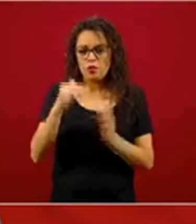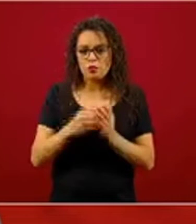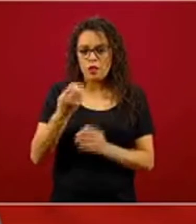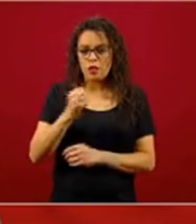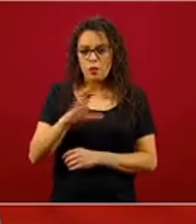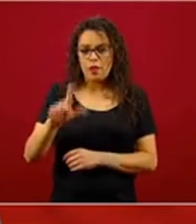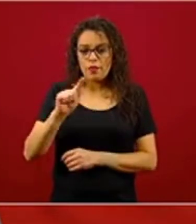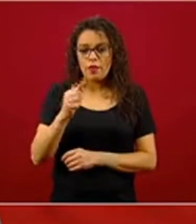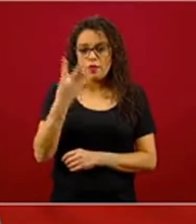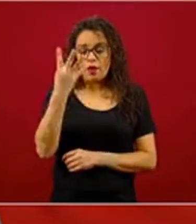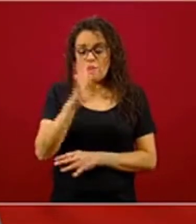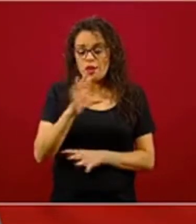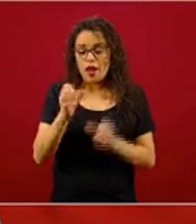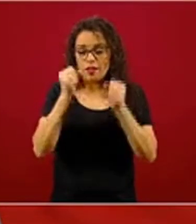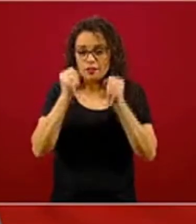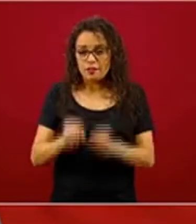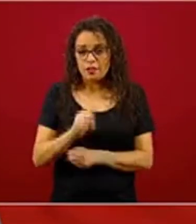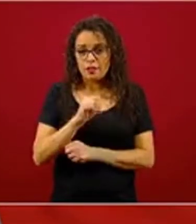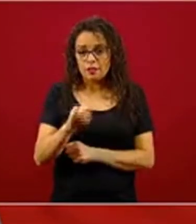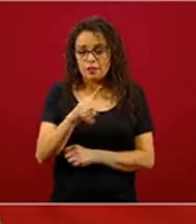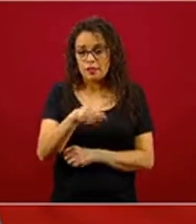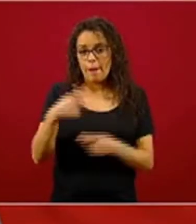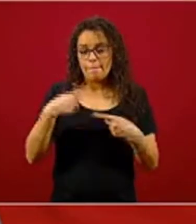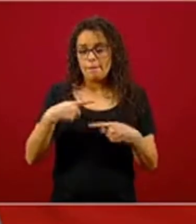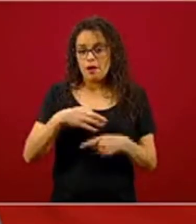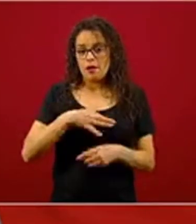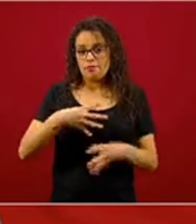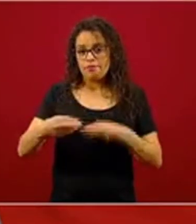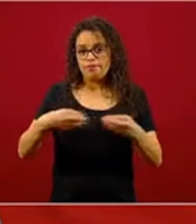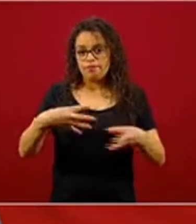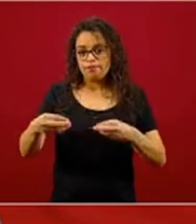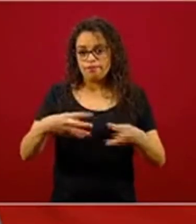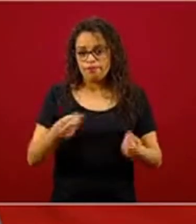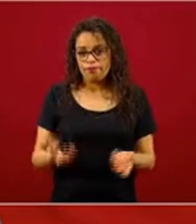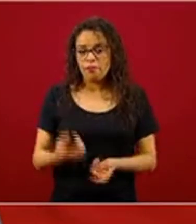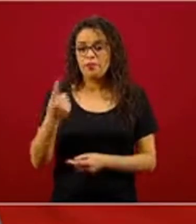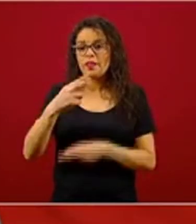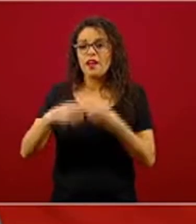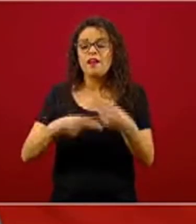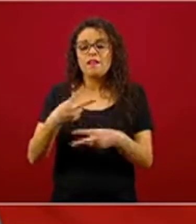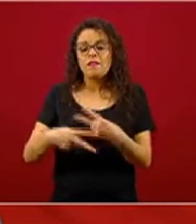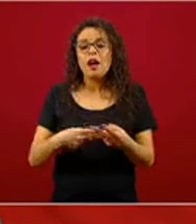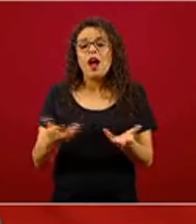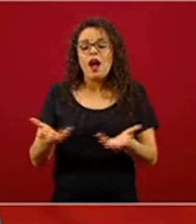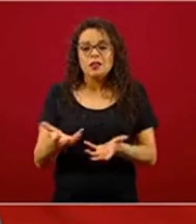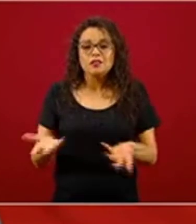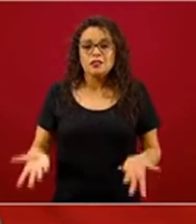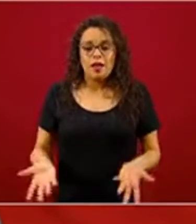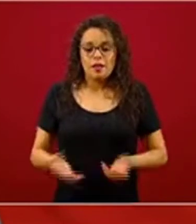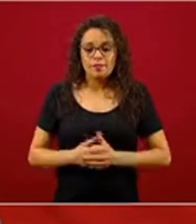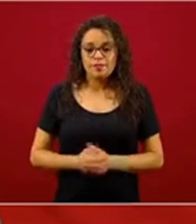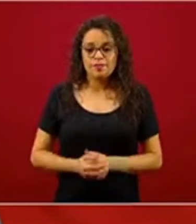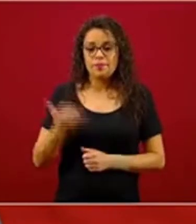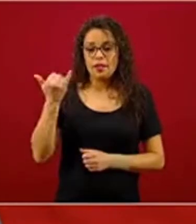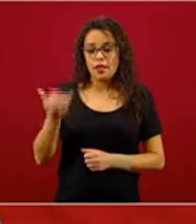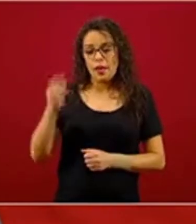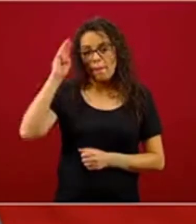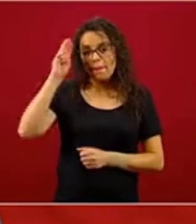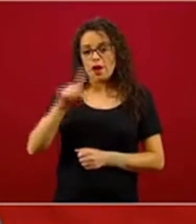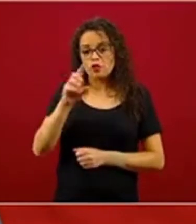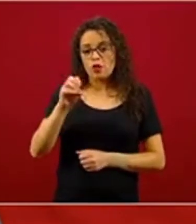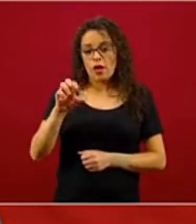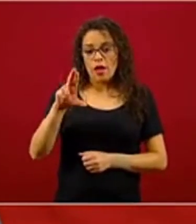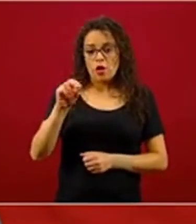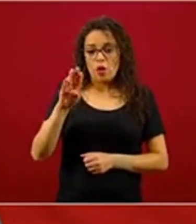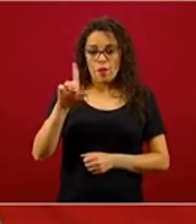2,974 casos confirmados en esa demarcación. ¿Qué se va a realizar, por favor, doctor? Y para el maestro Zoe Robledo, en